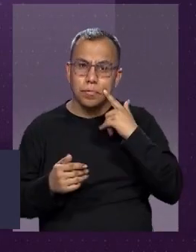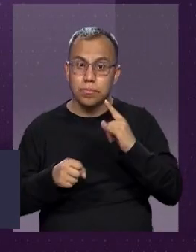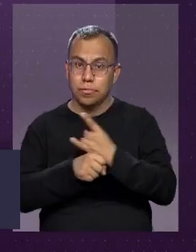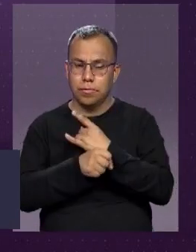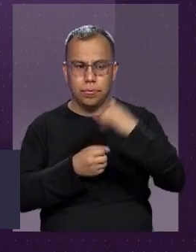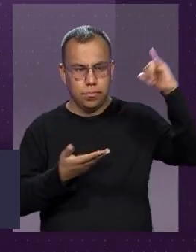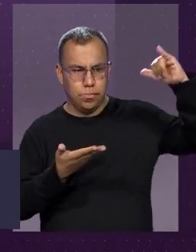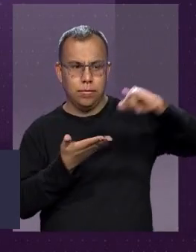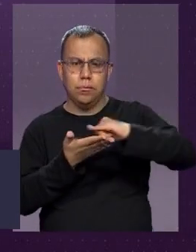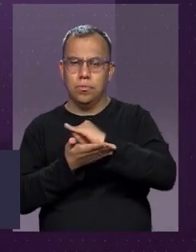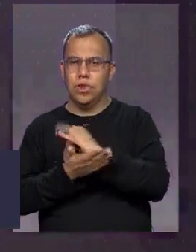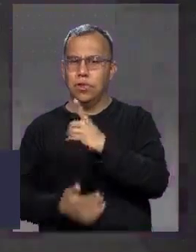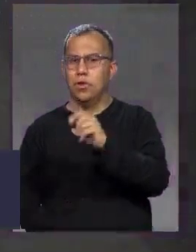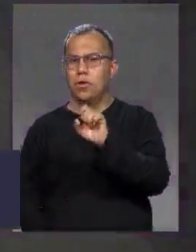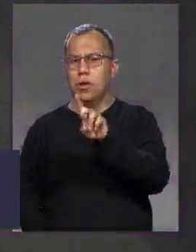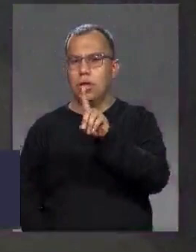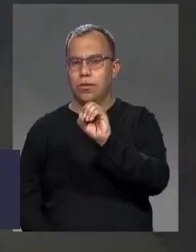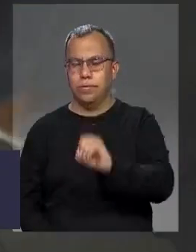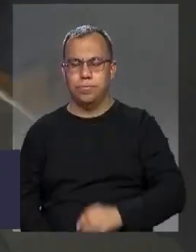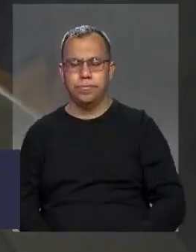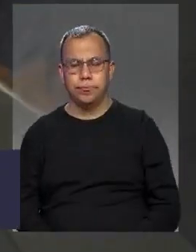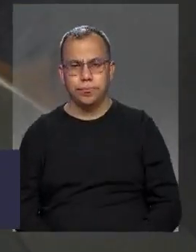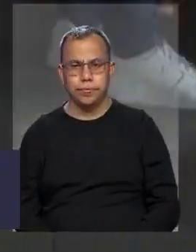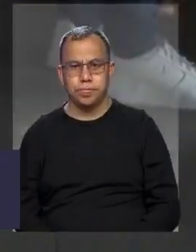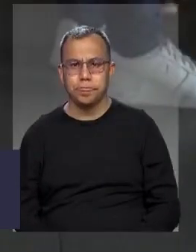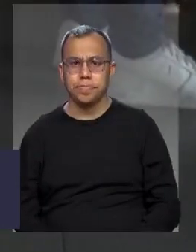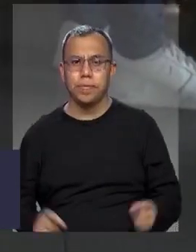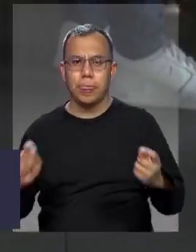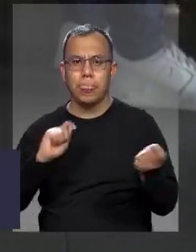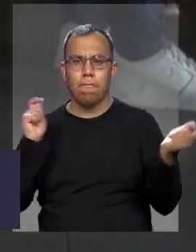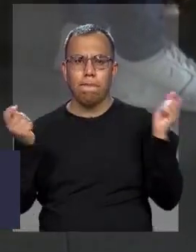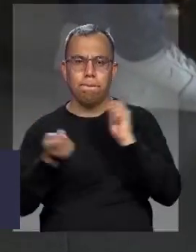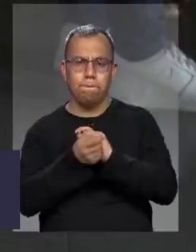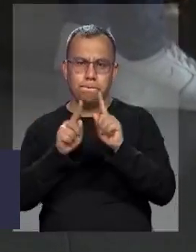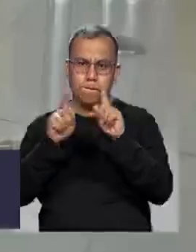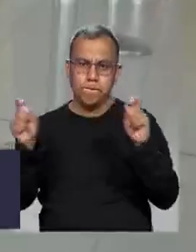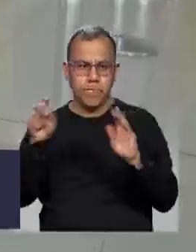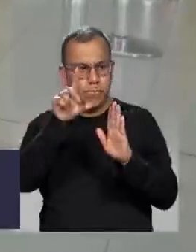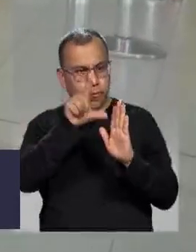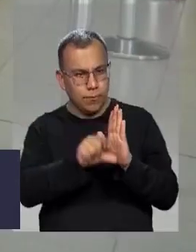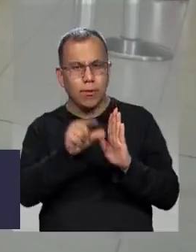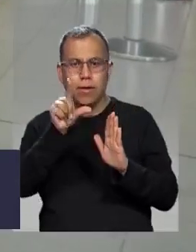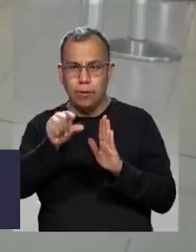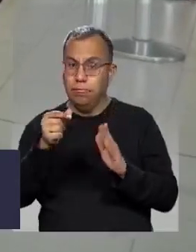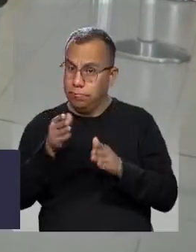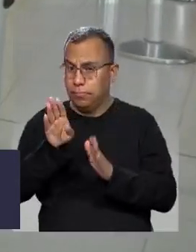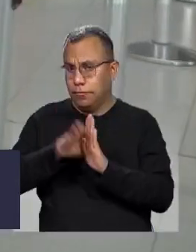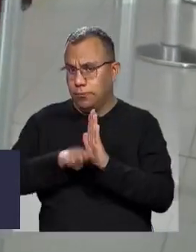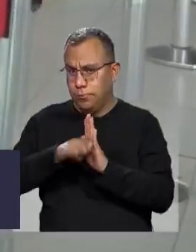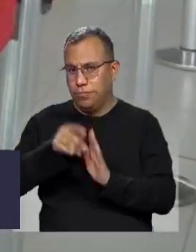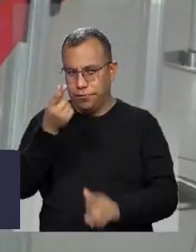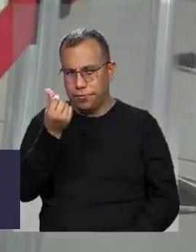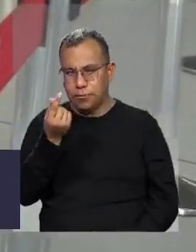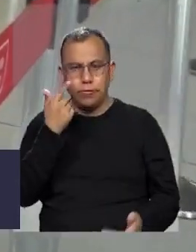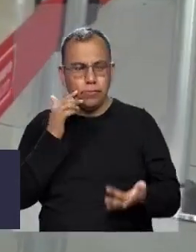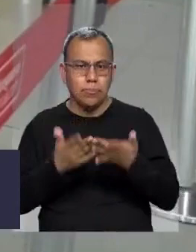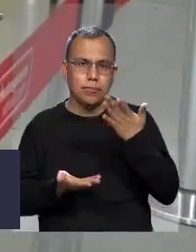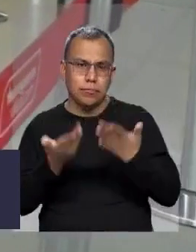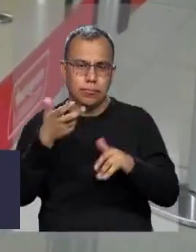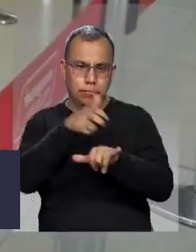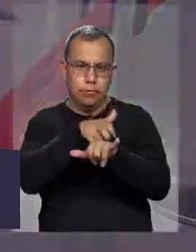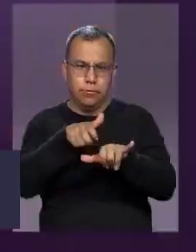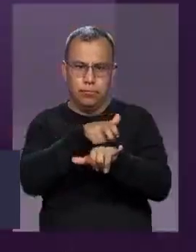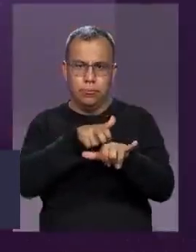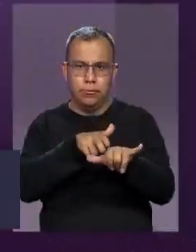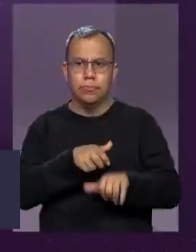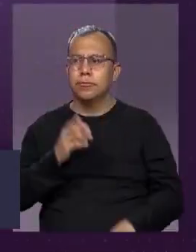Aeropuerto Internacional El Dorado. Dentro de las modificaciones, el esquema de bajo costo debe seguir en pie, teniendo en cuenta la acomodación de